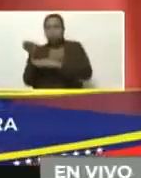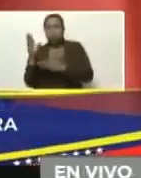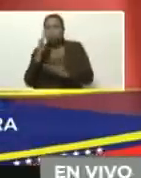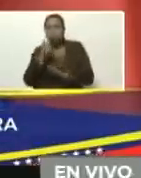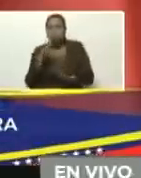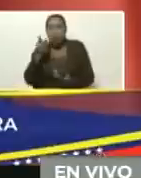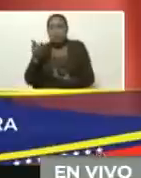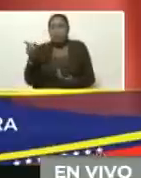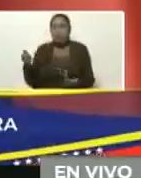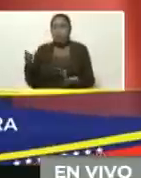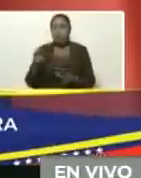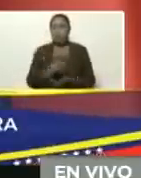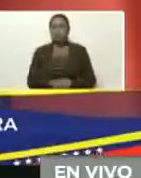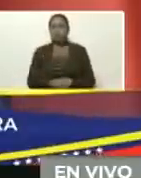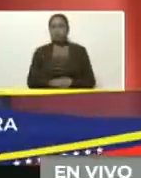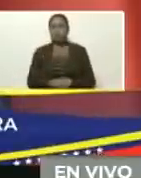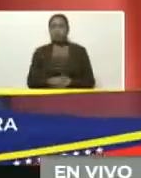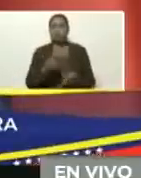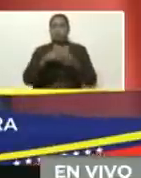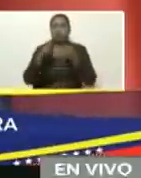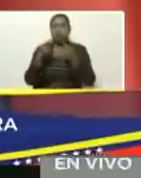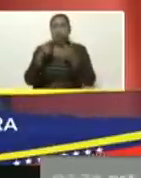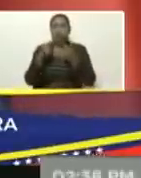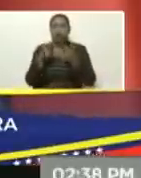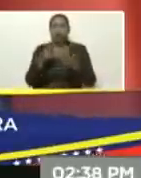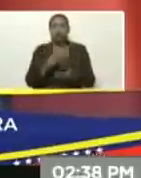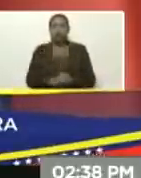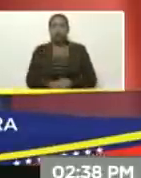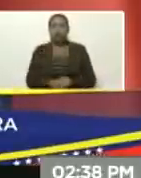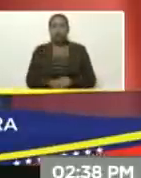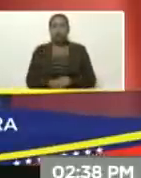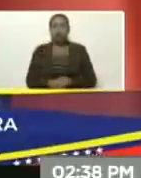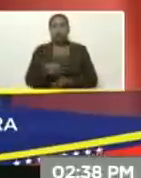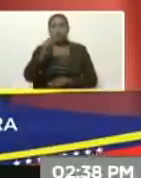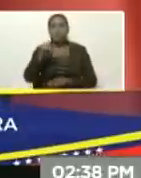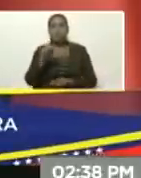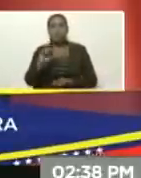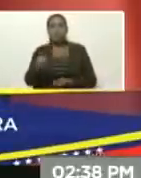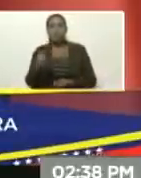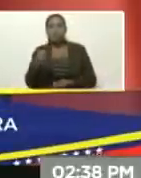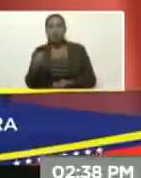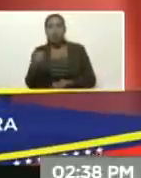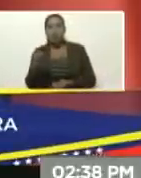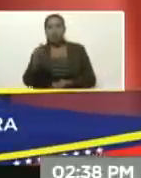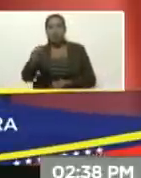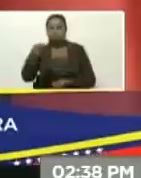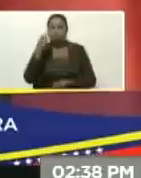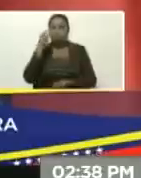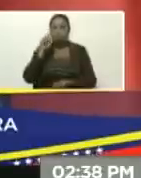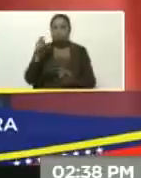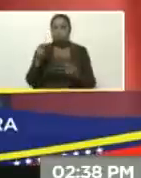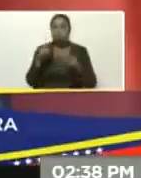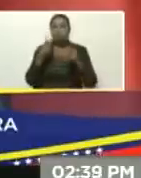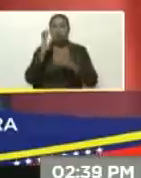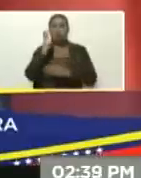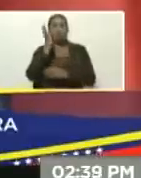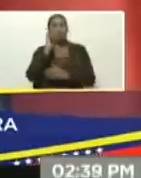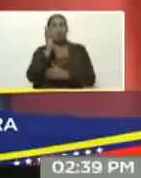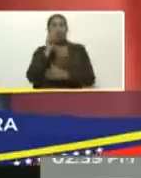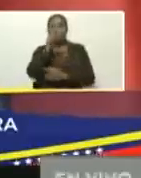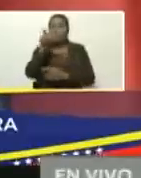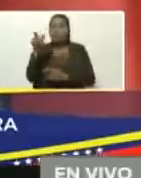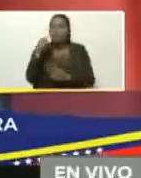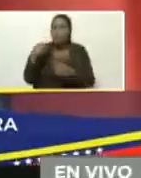estas personas. Y en los canales estatales también podemos ver los discursos de